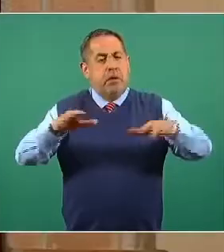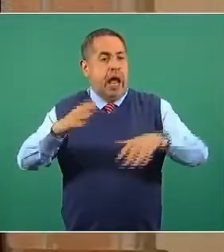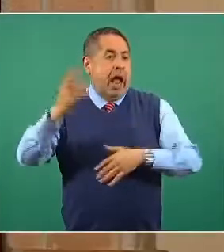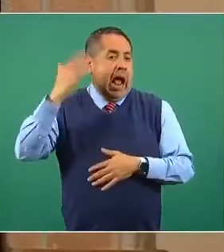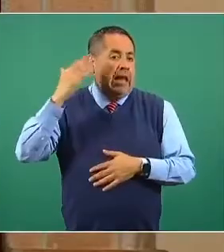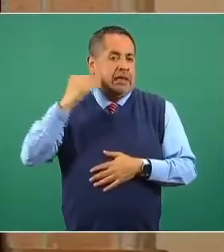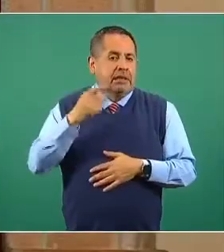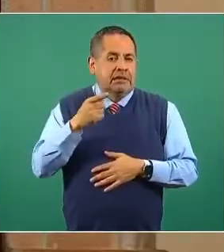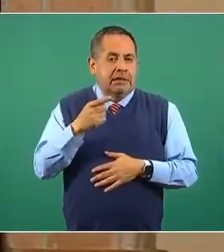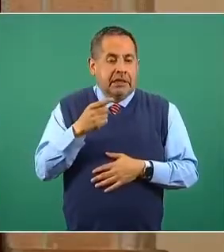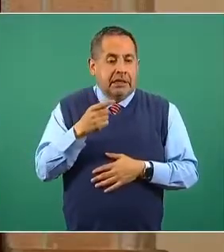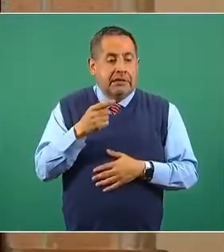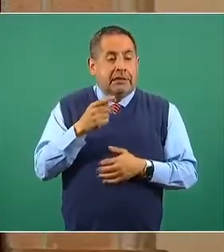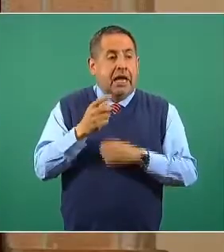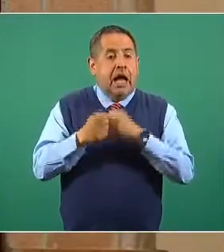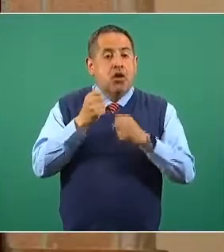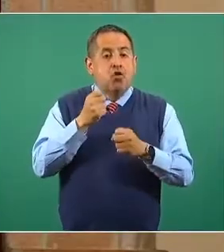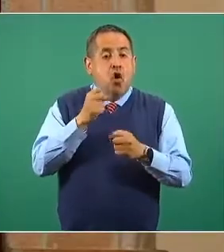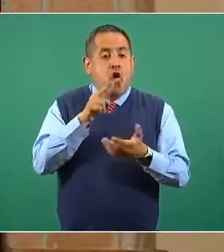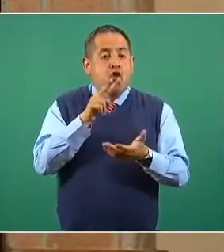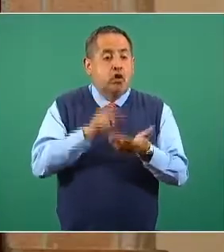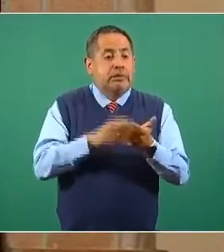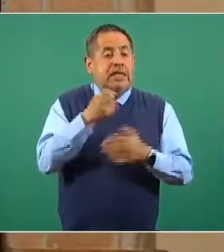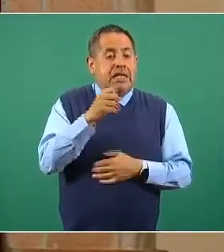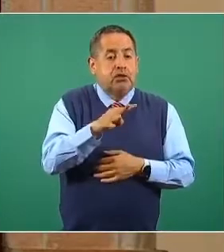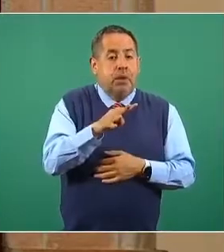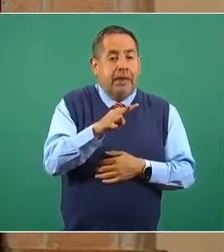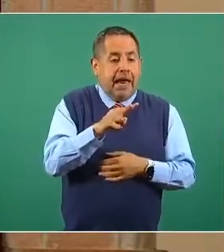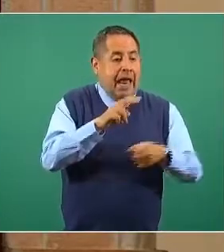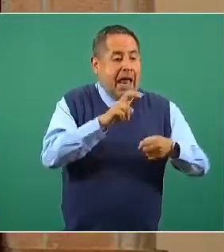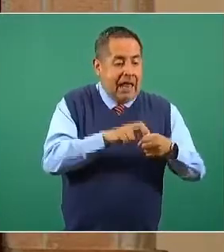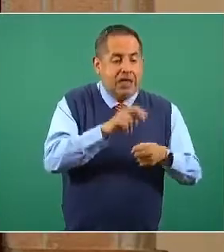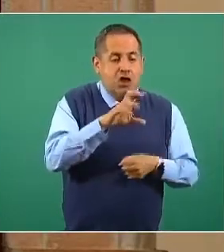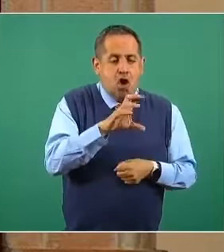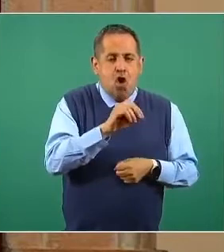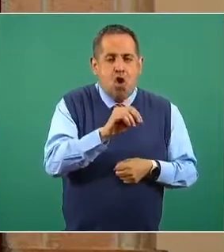como 2019 nCoV, todavía no tomaba el nombre de